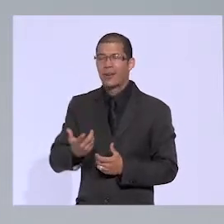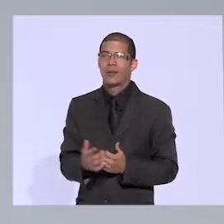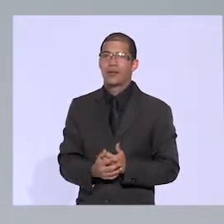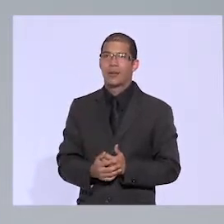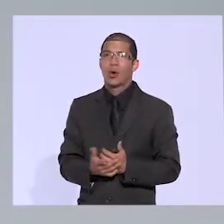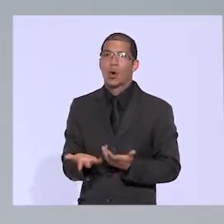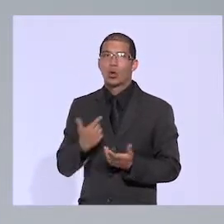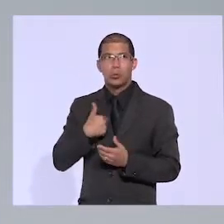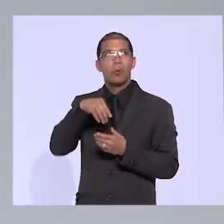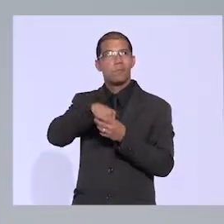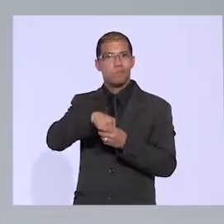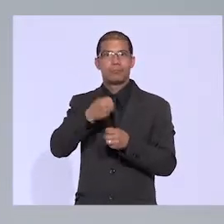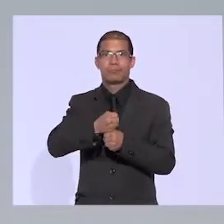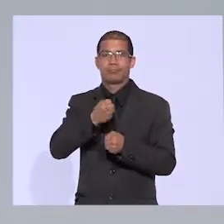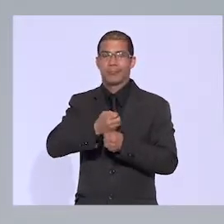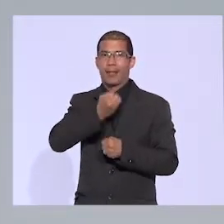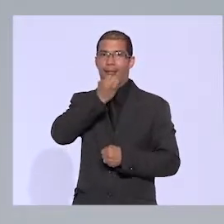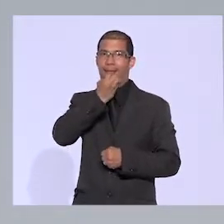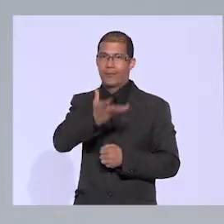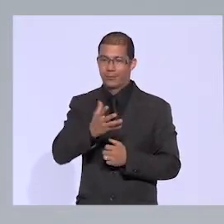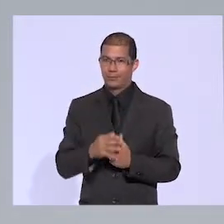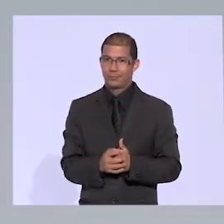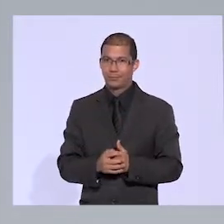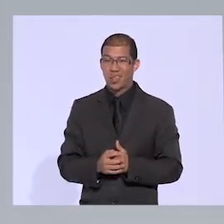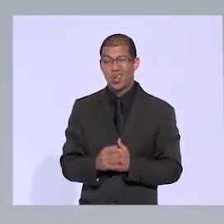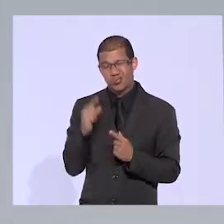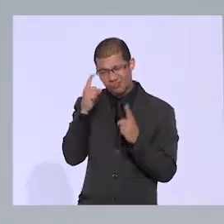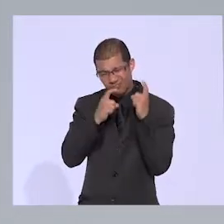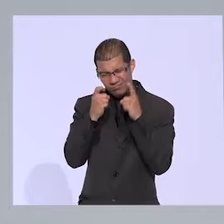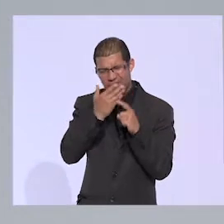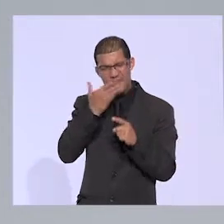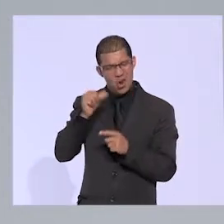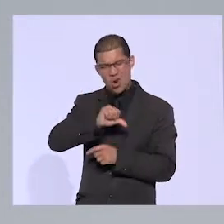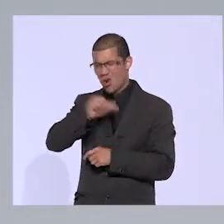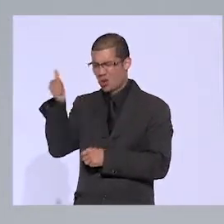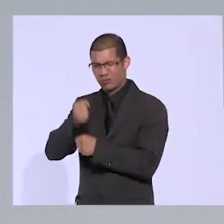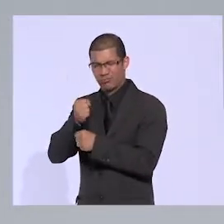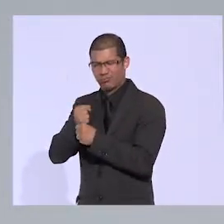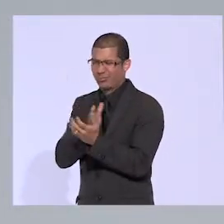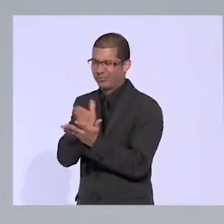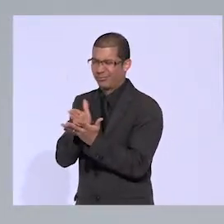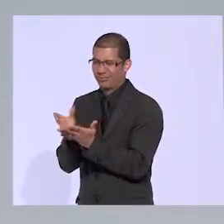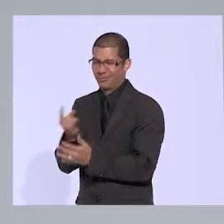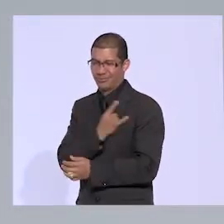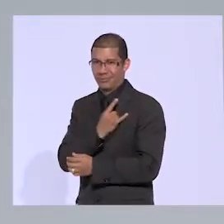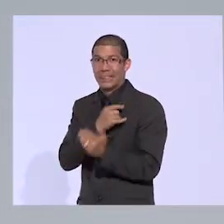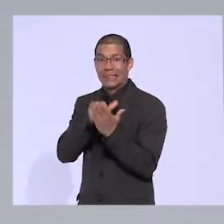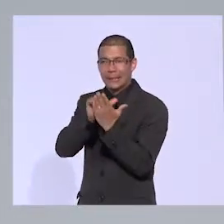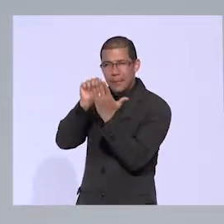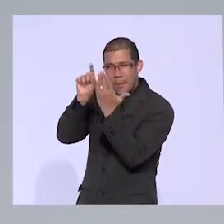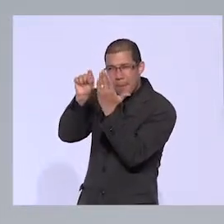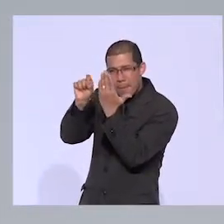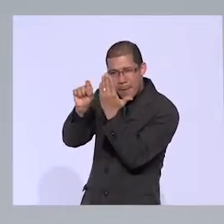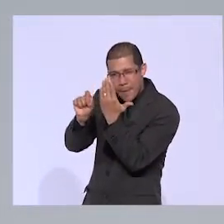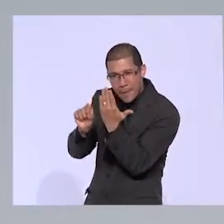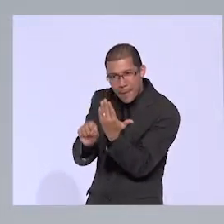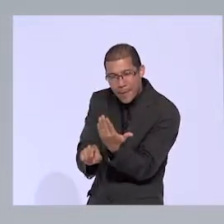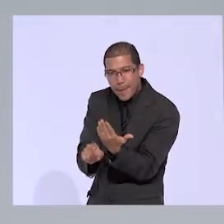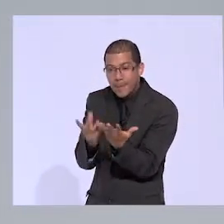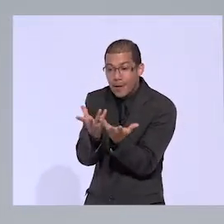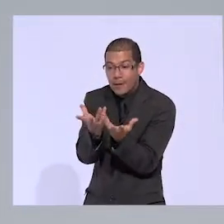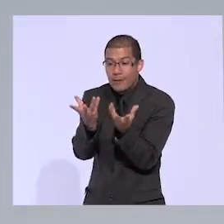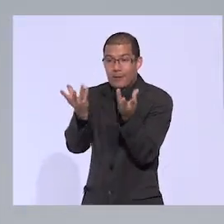este centro. Me pregunto si habría sido mejor elegir otra profesión. Bueno, esta serie de preguntas se le hacen. De aquí se hacen dos